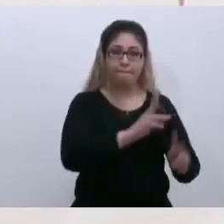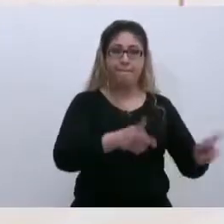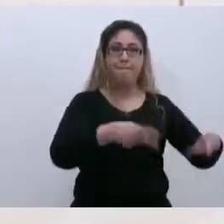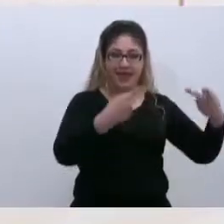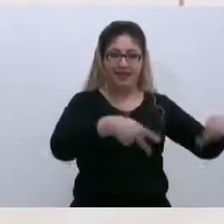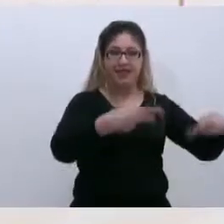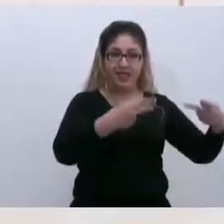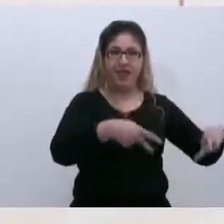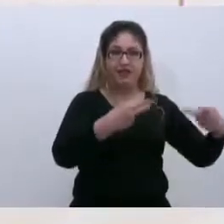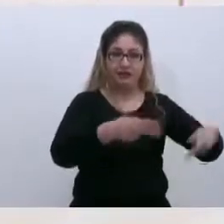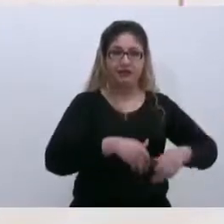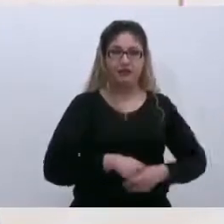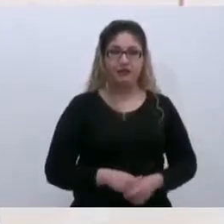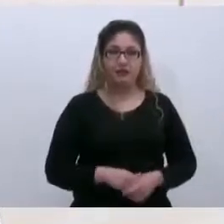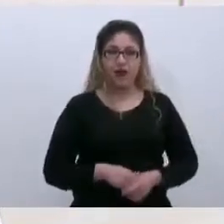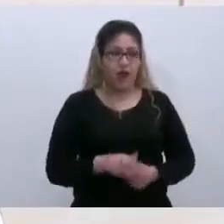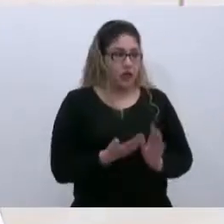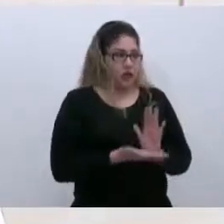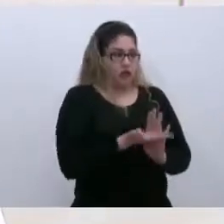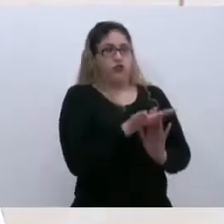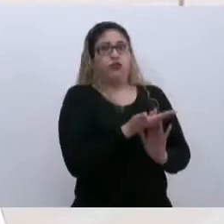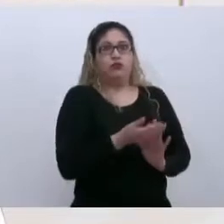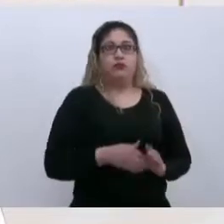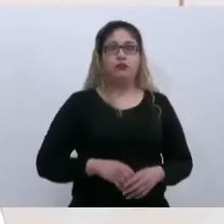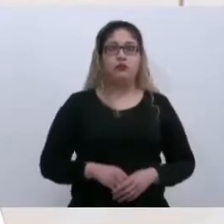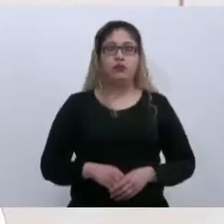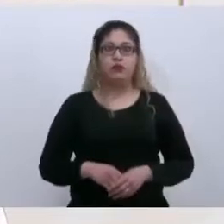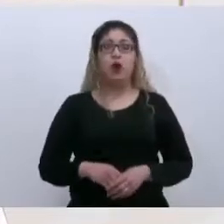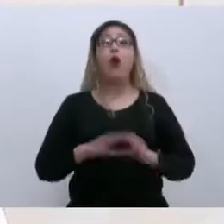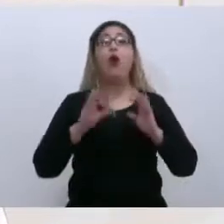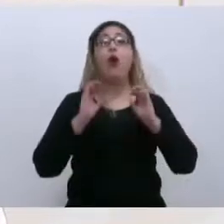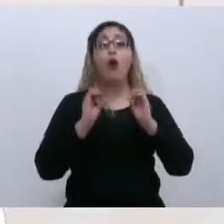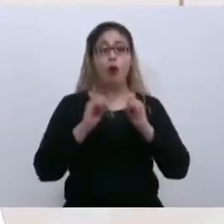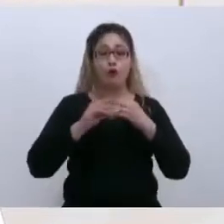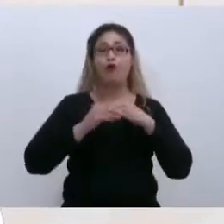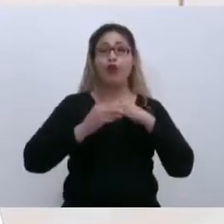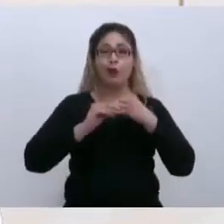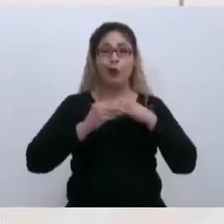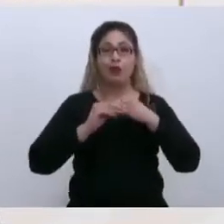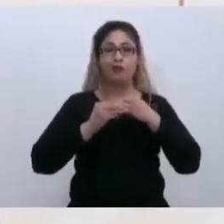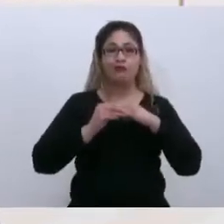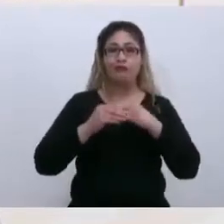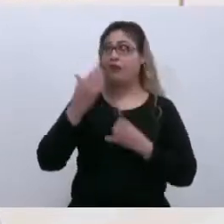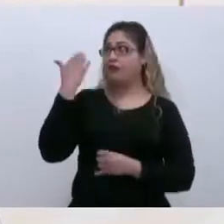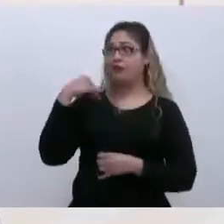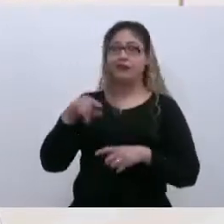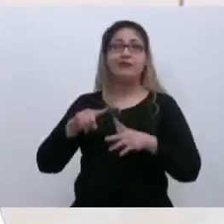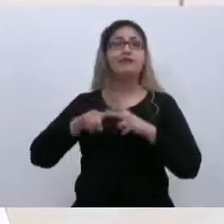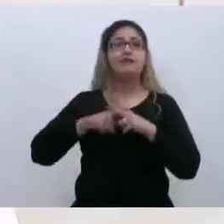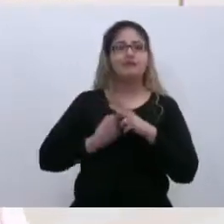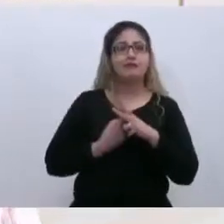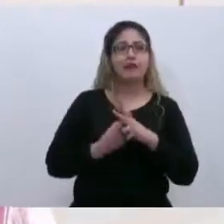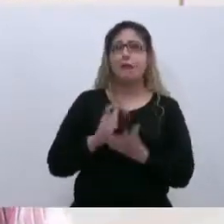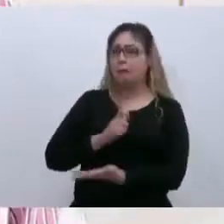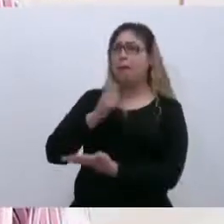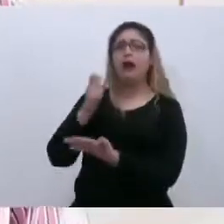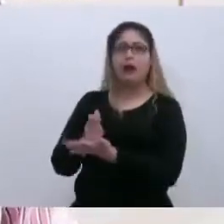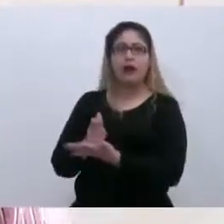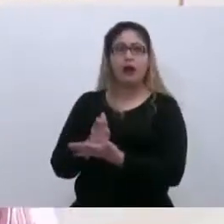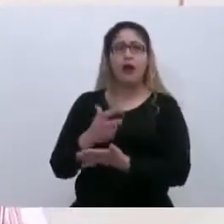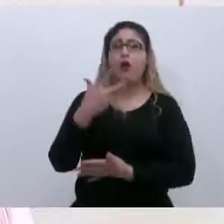la tonelada. Y en el caso del frijol, cuando empezamos con el programa les pagaban a